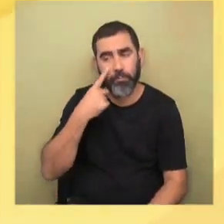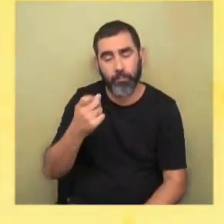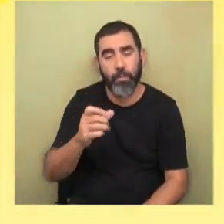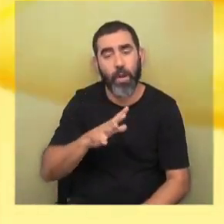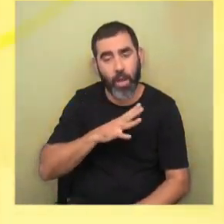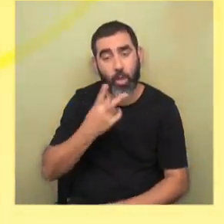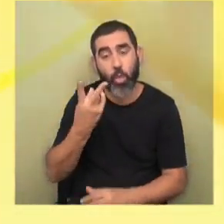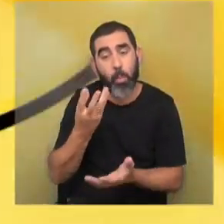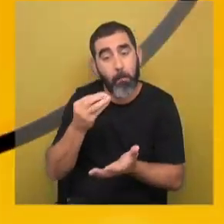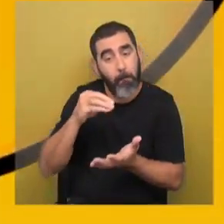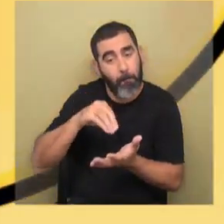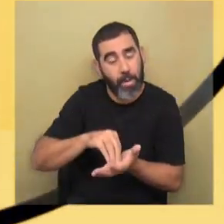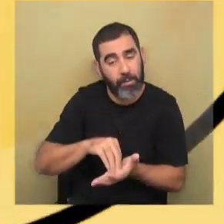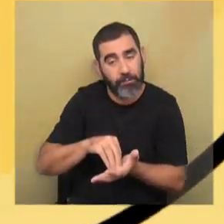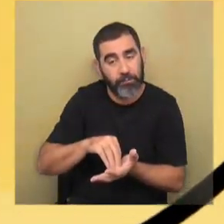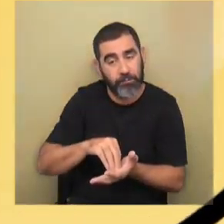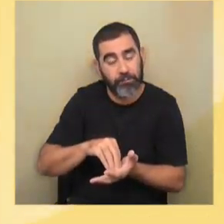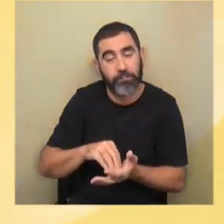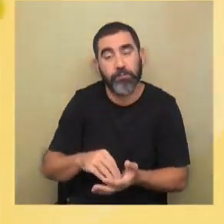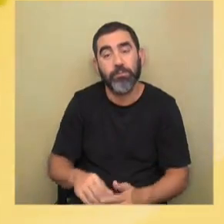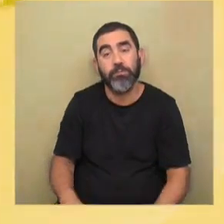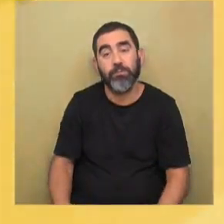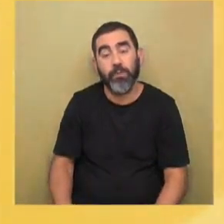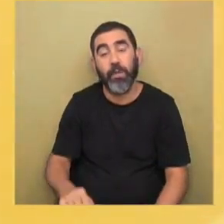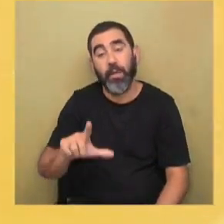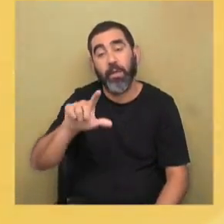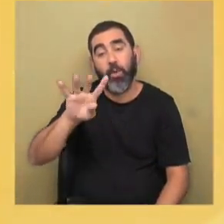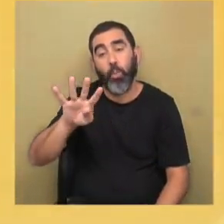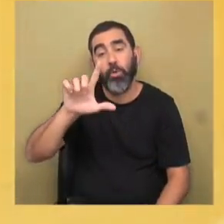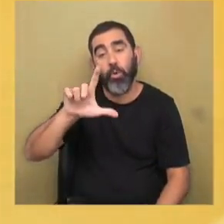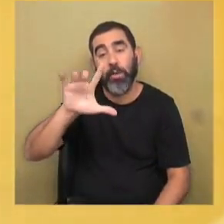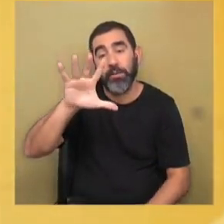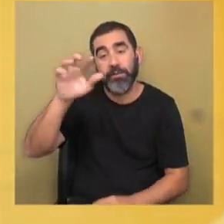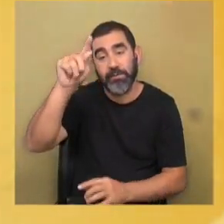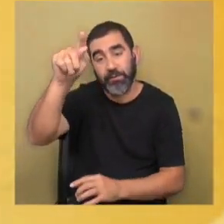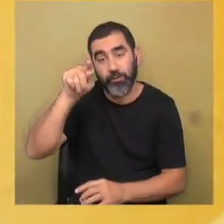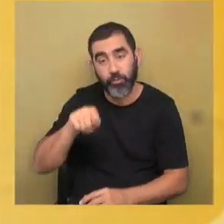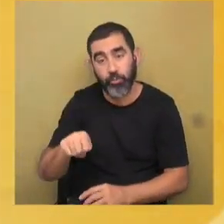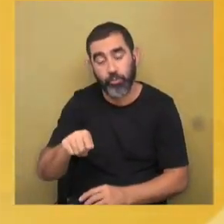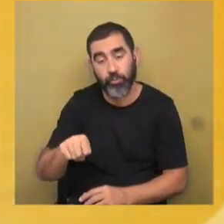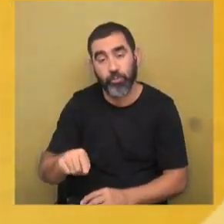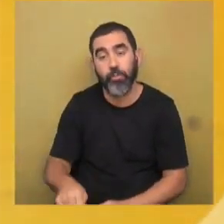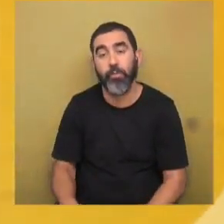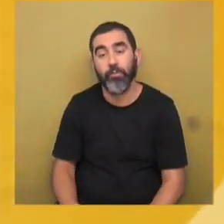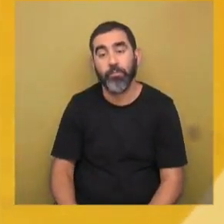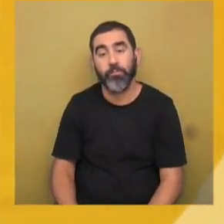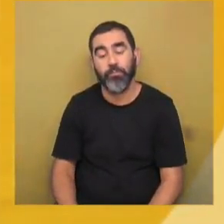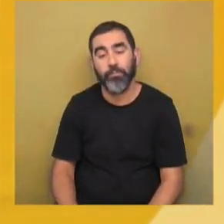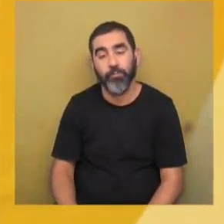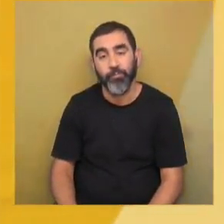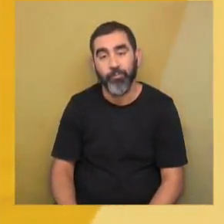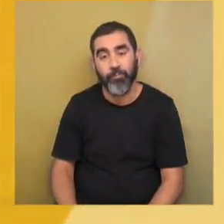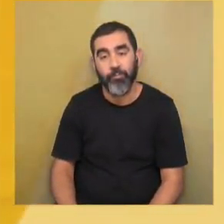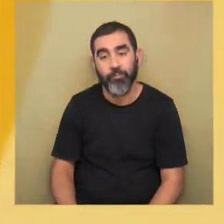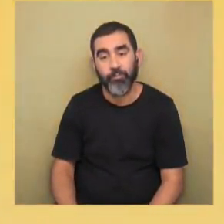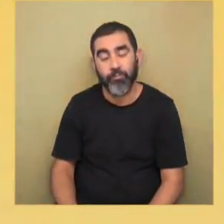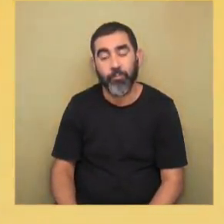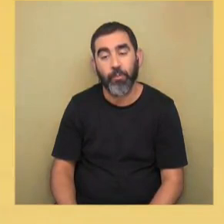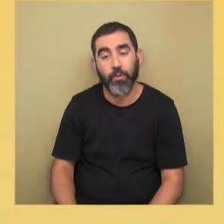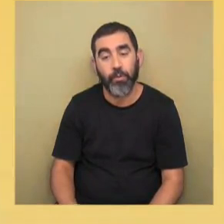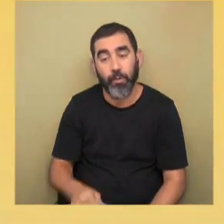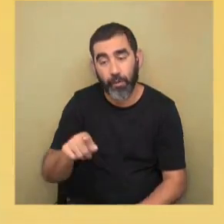hay otras 2 que son más estables todavía, que son la L4 y L5, que son formando triángulos equiláteros. Resolver eso